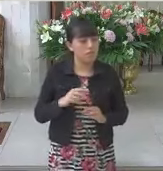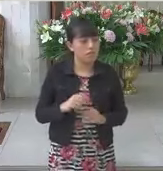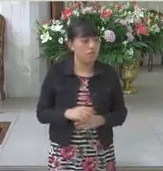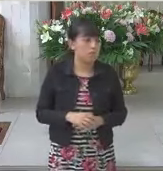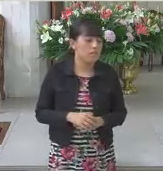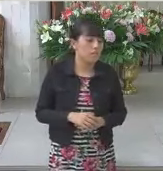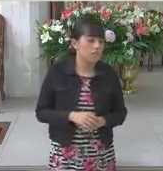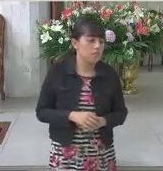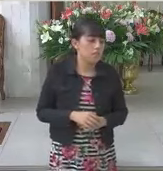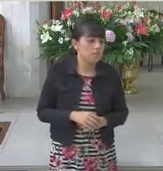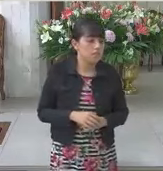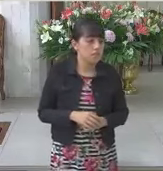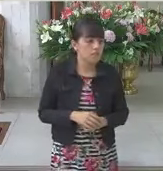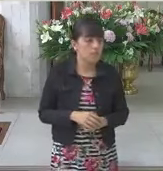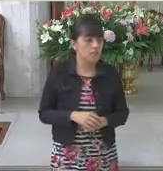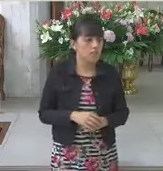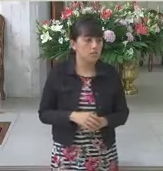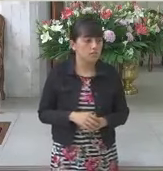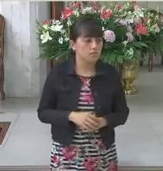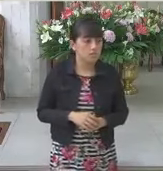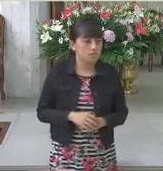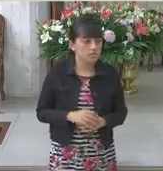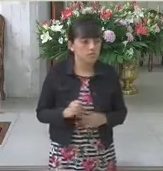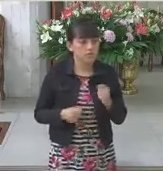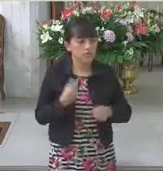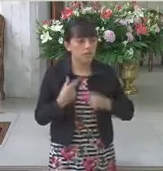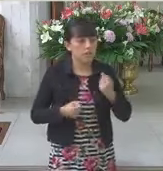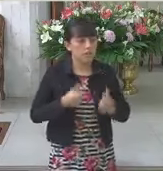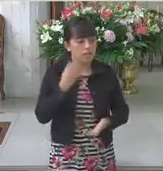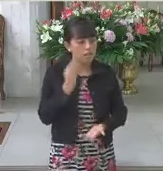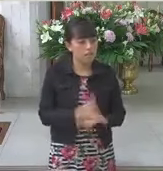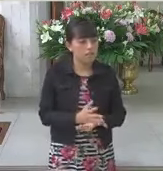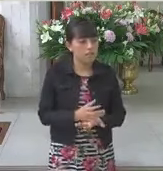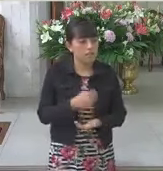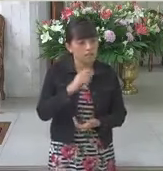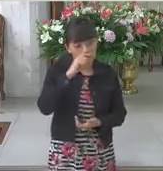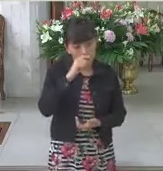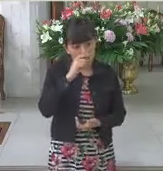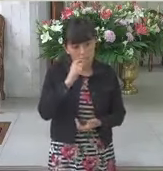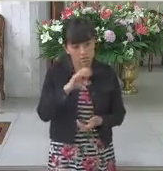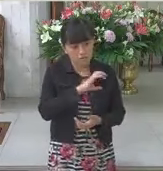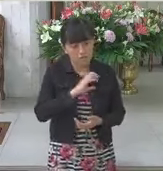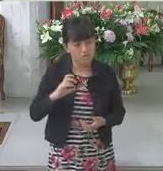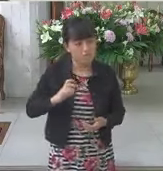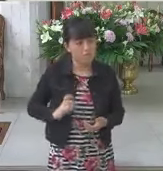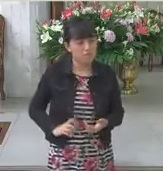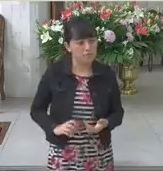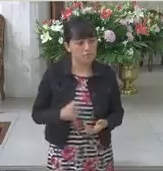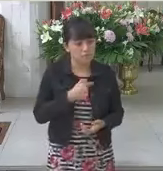frívolos muchos vienen al templo y muchos hasta se bautizan Y decía el